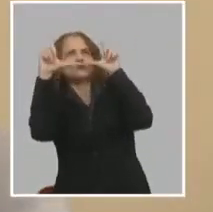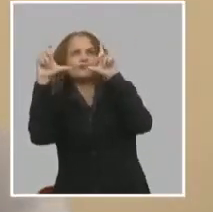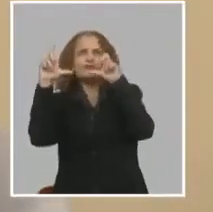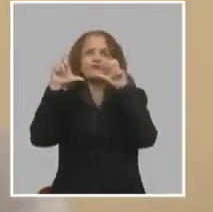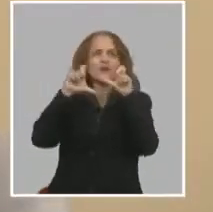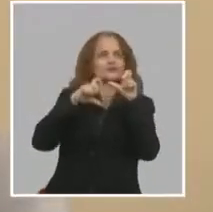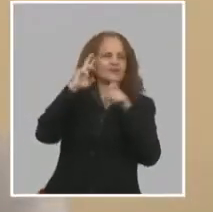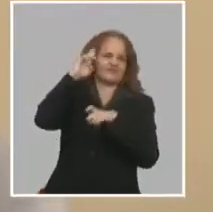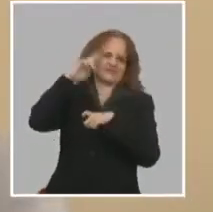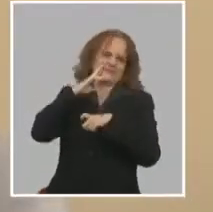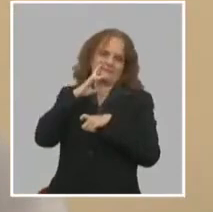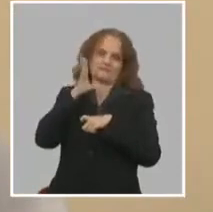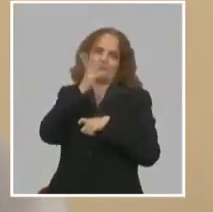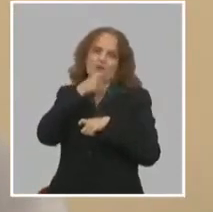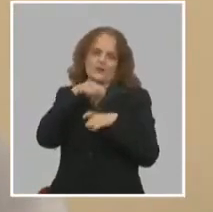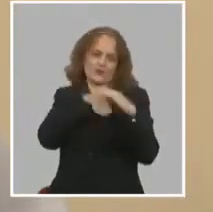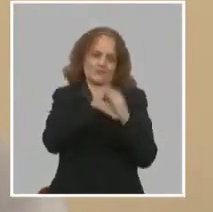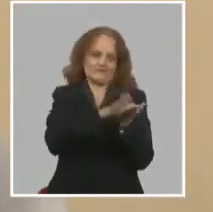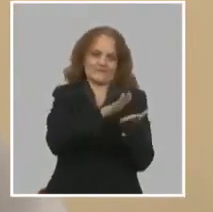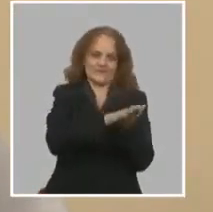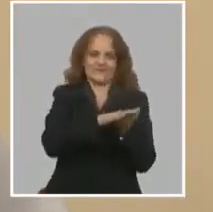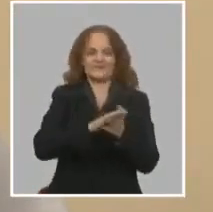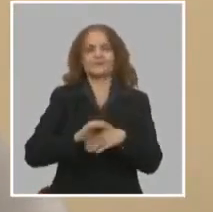Era un lugar